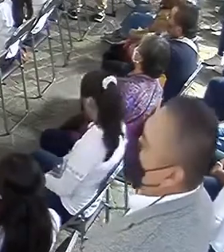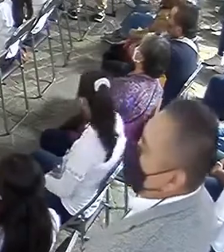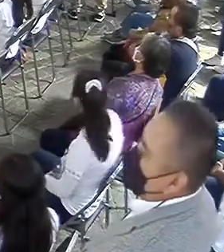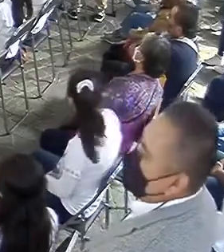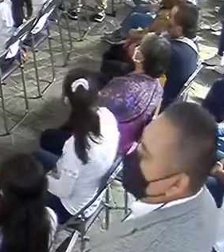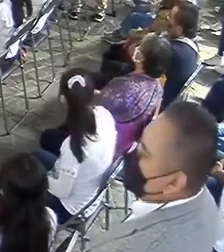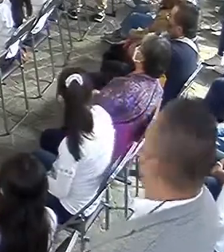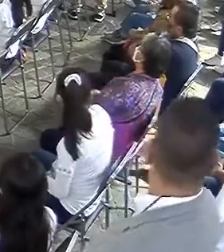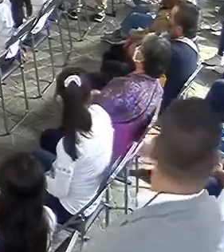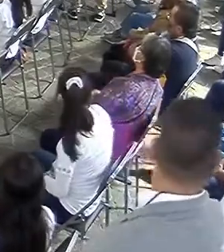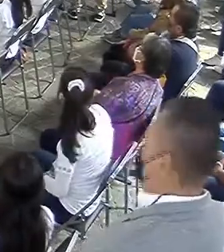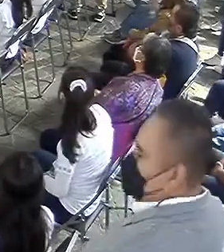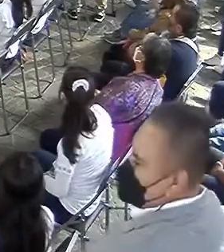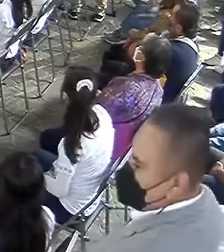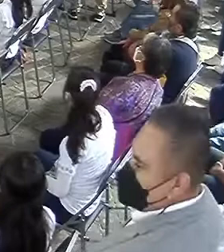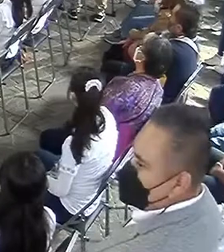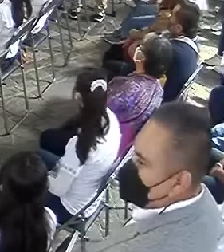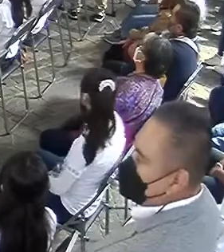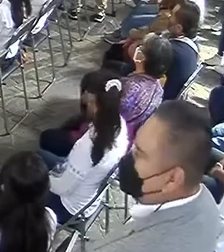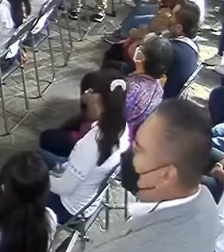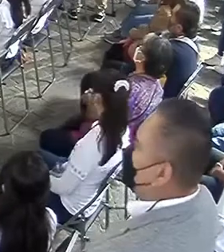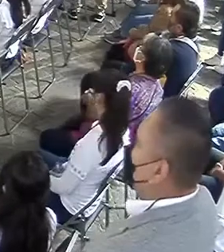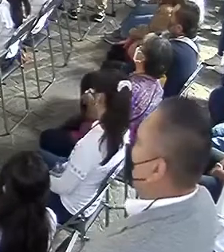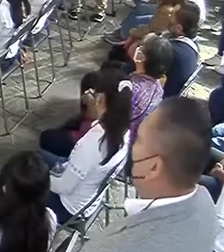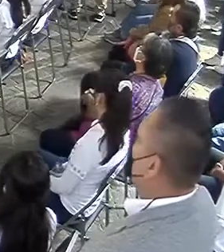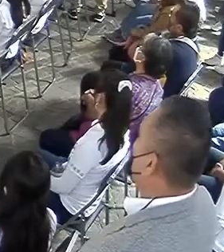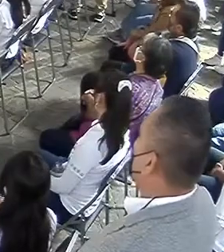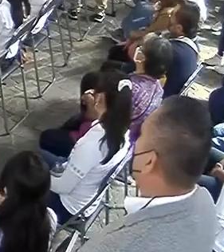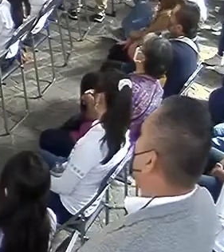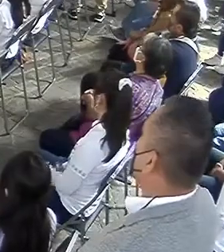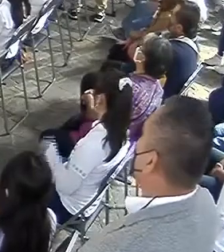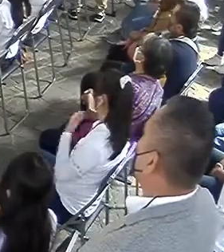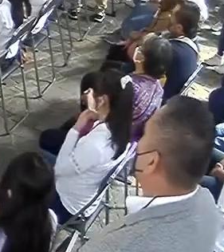de Memoria Histórica y Cultural de México.